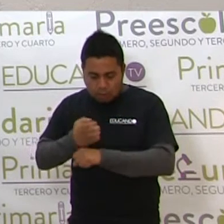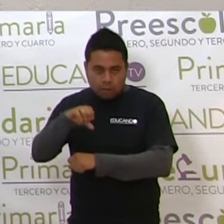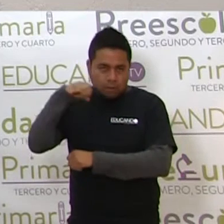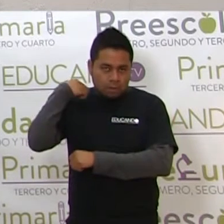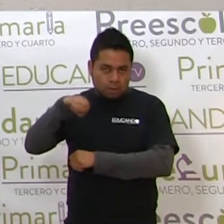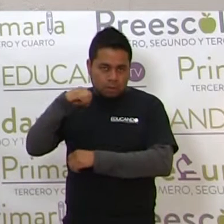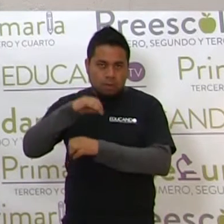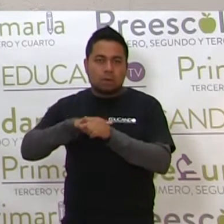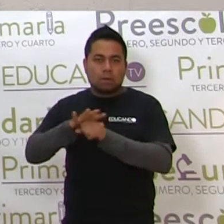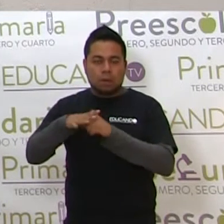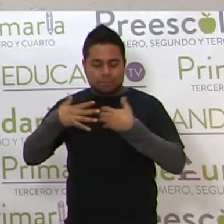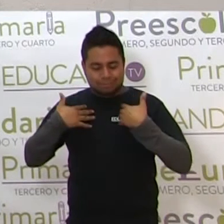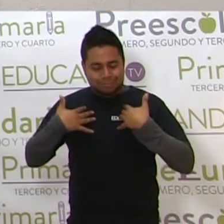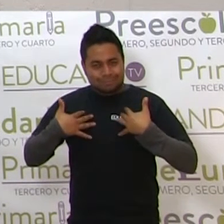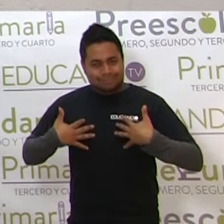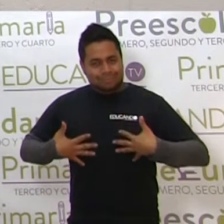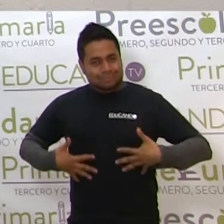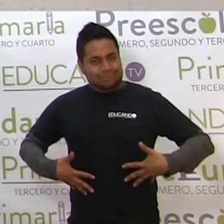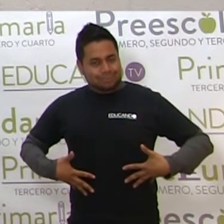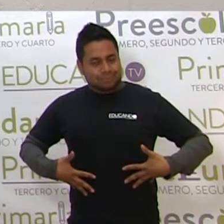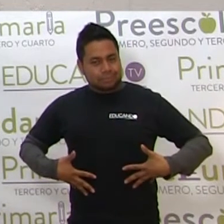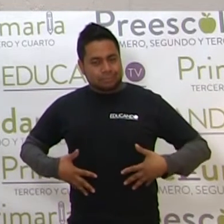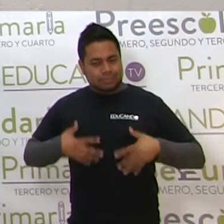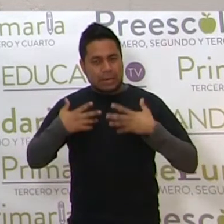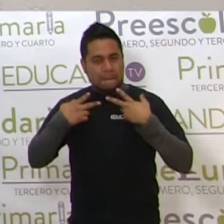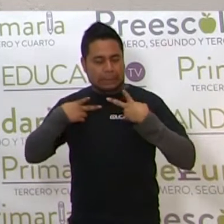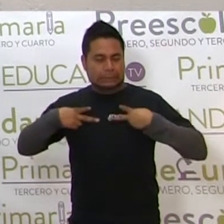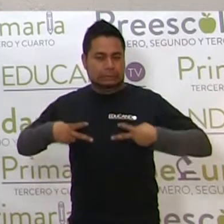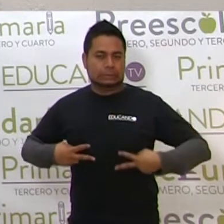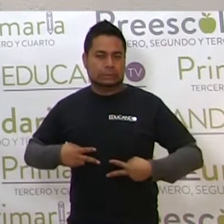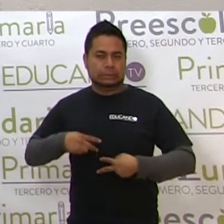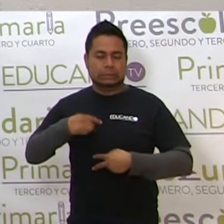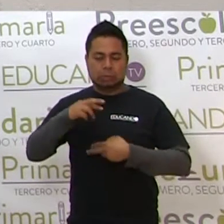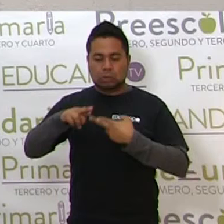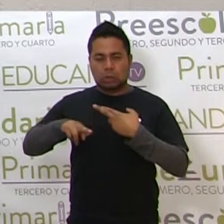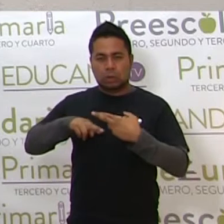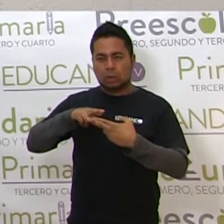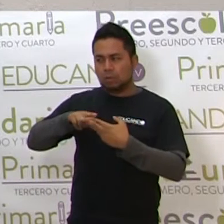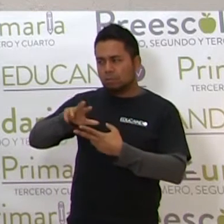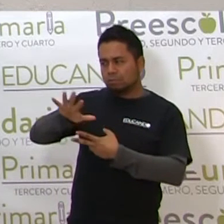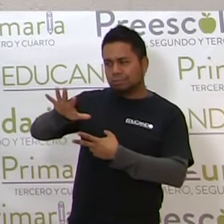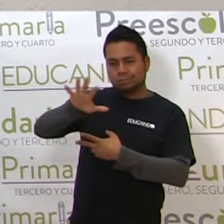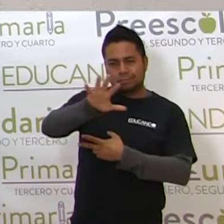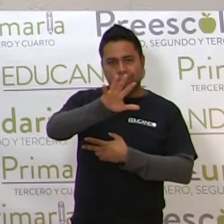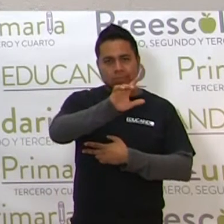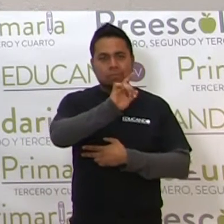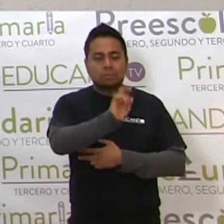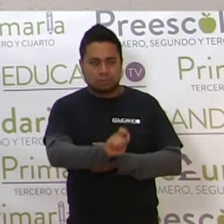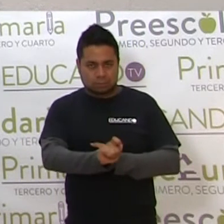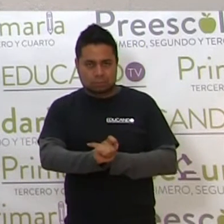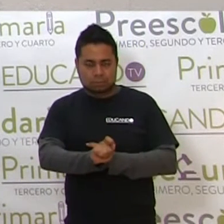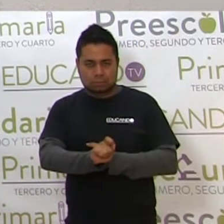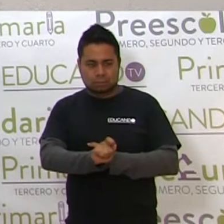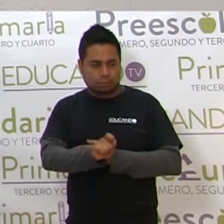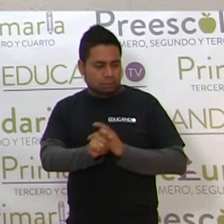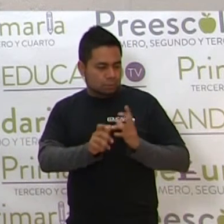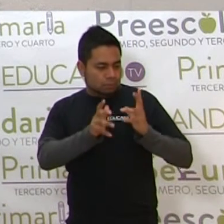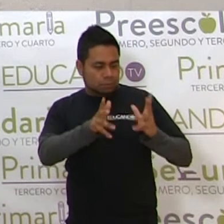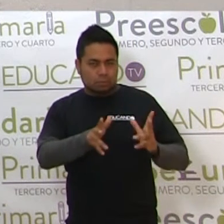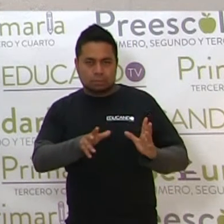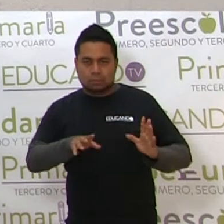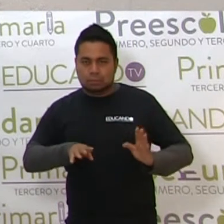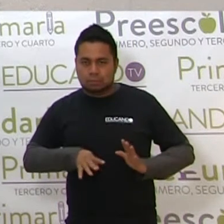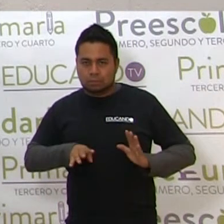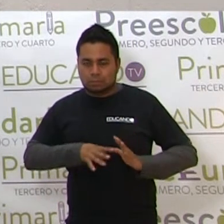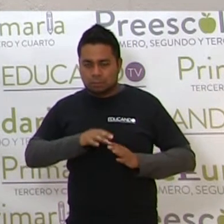trajes regionales Qué es un traje regional es el traje es la vestimenta característica